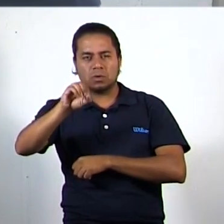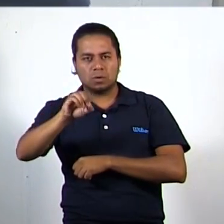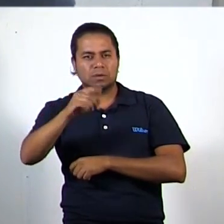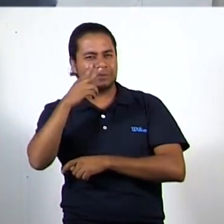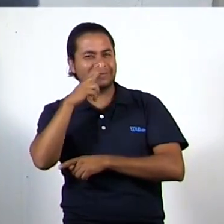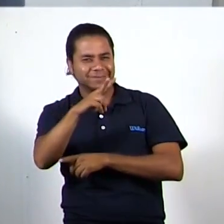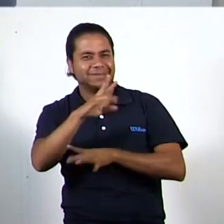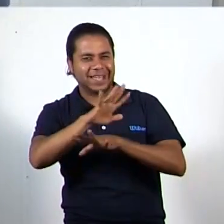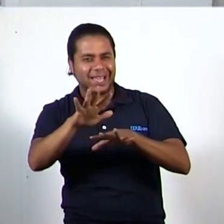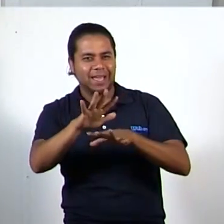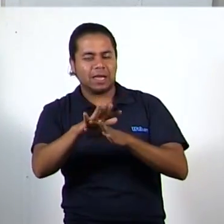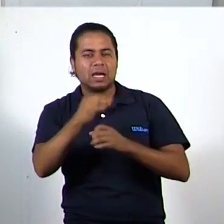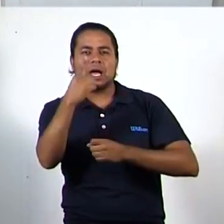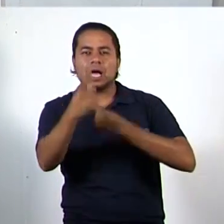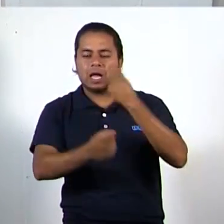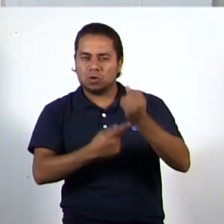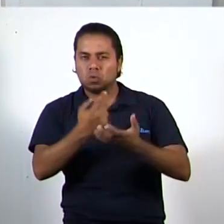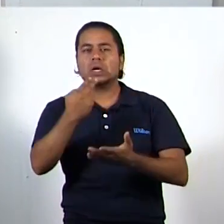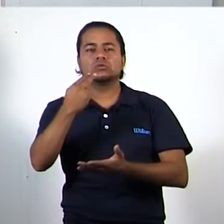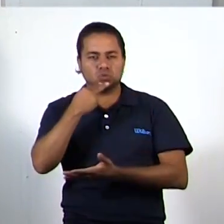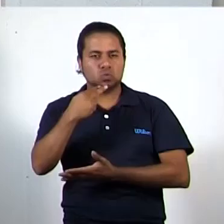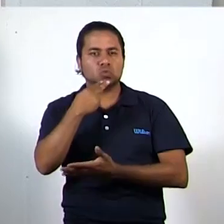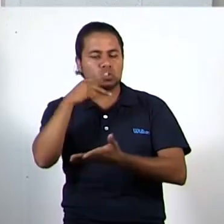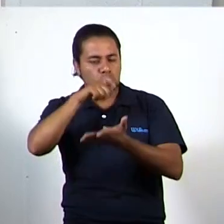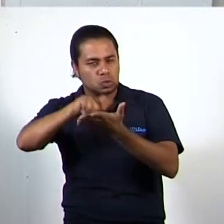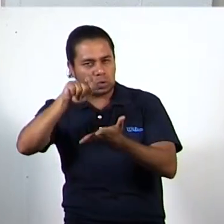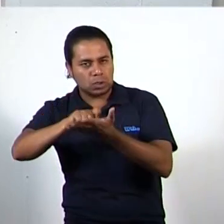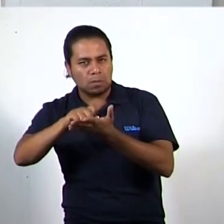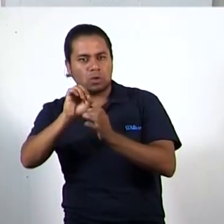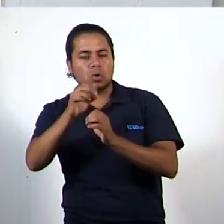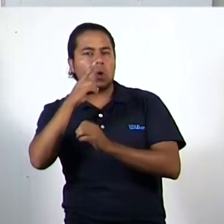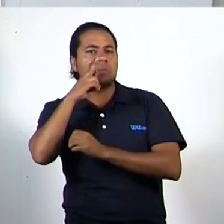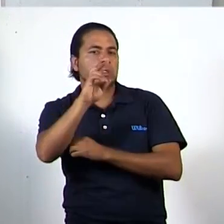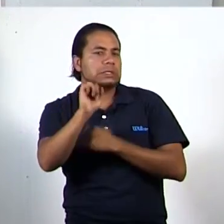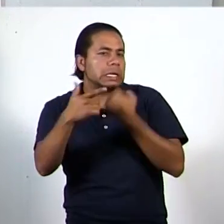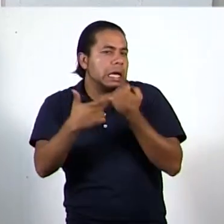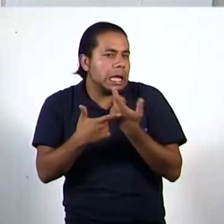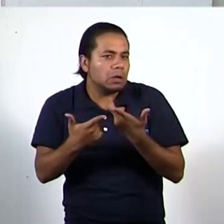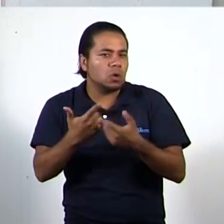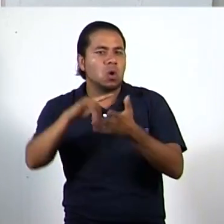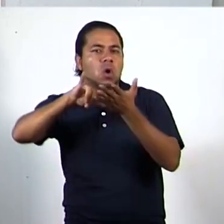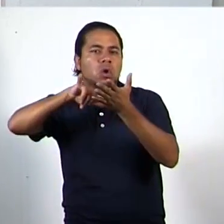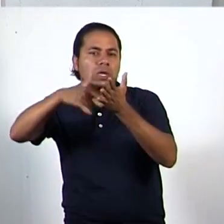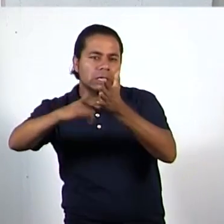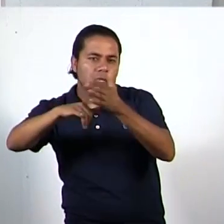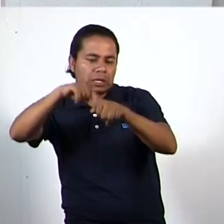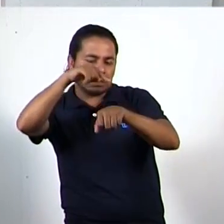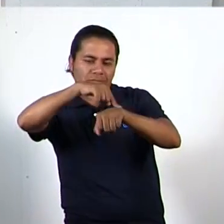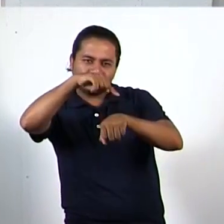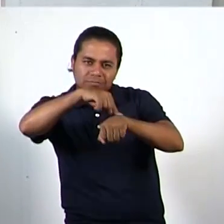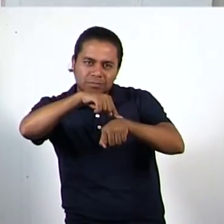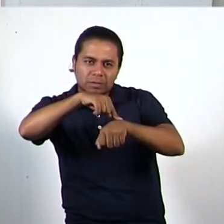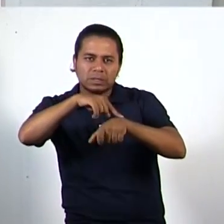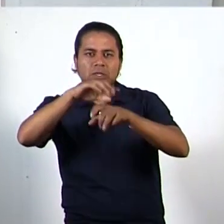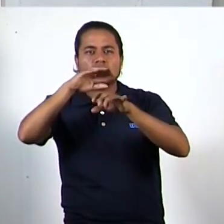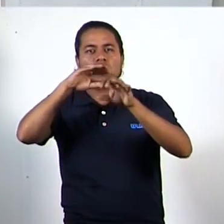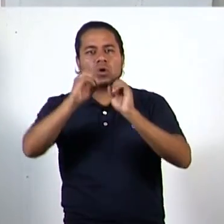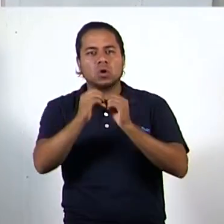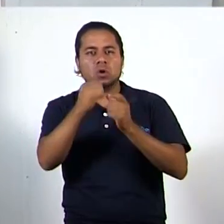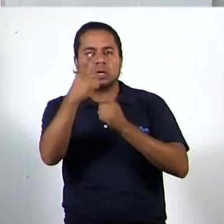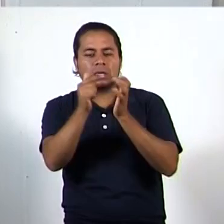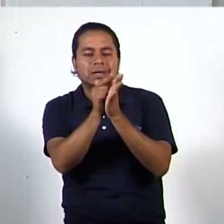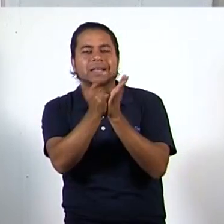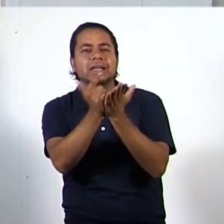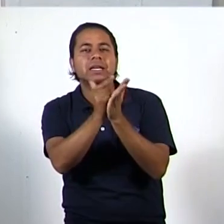sí. Muchas veces lo utilizamos o los has visto seguramente en los relojes o en algunos libros de